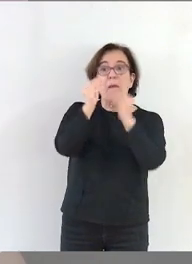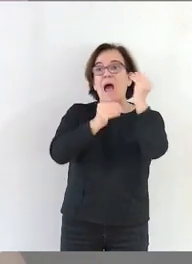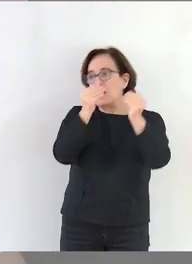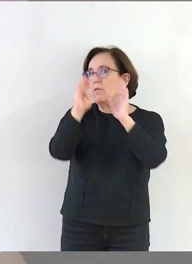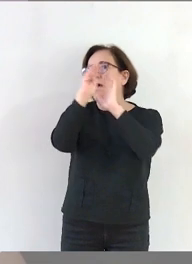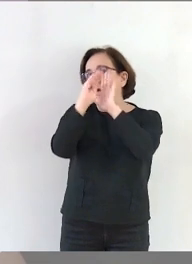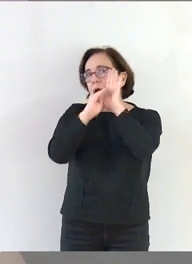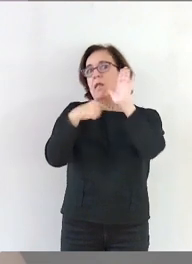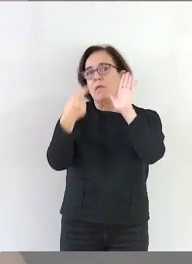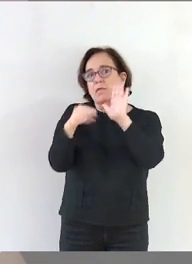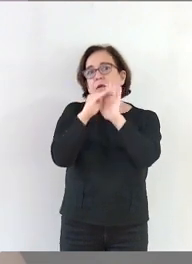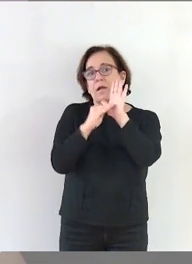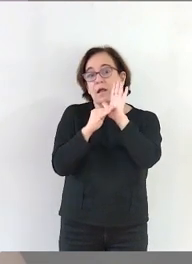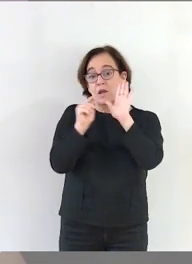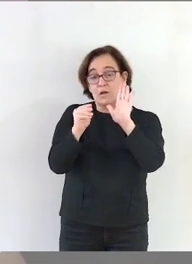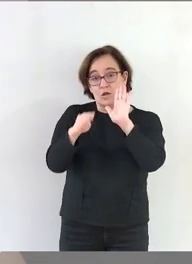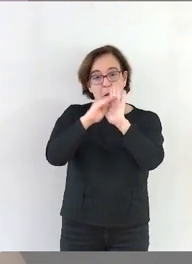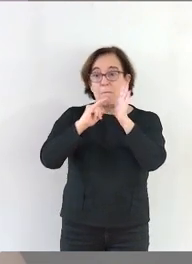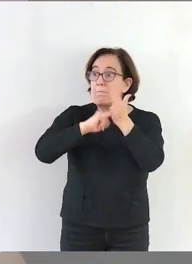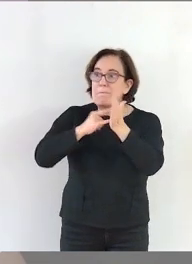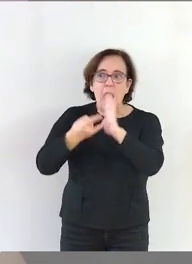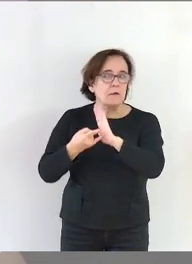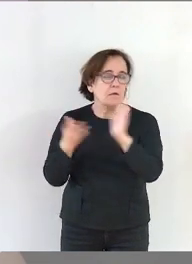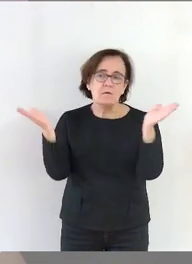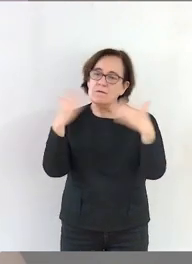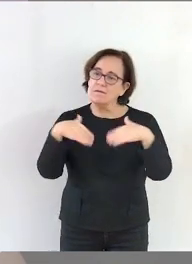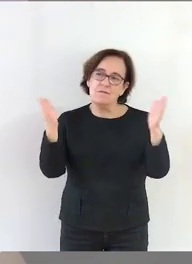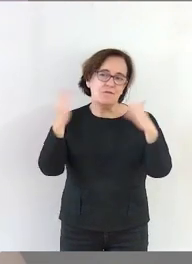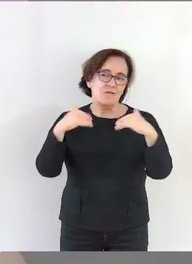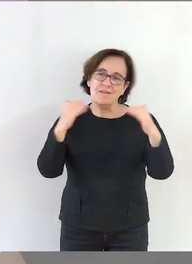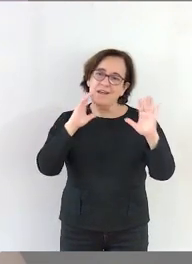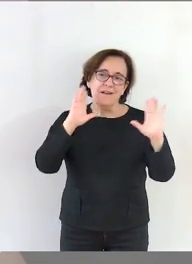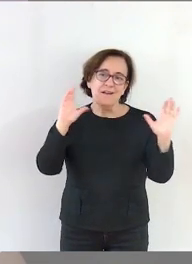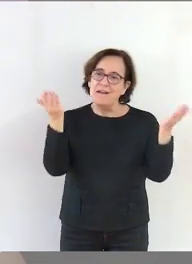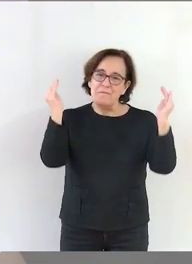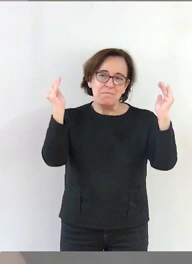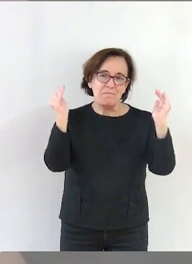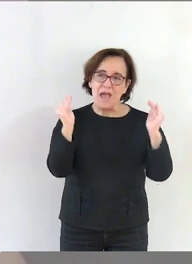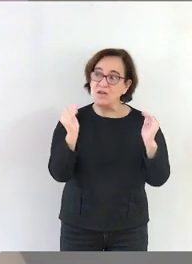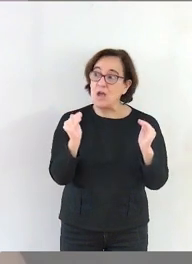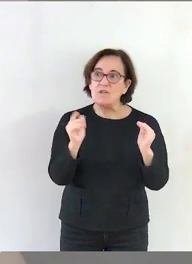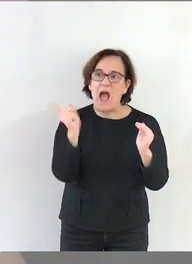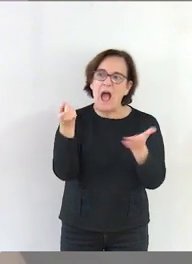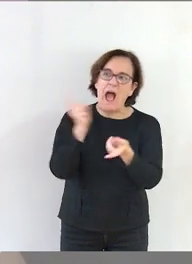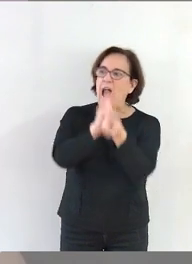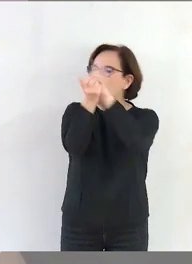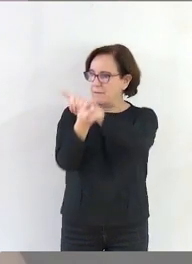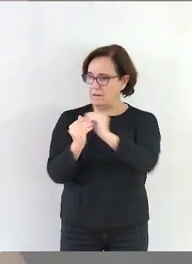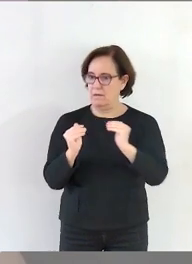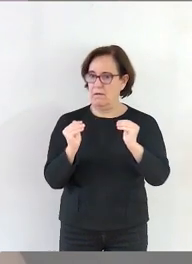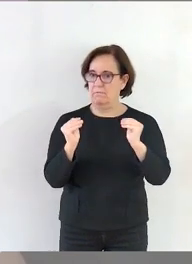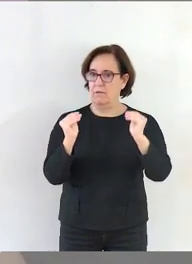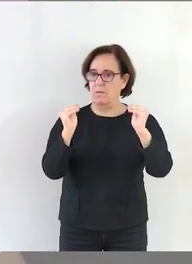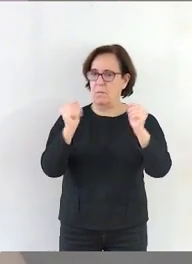países productores en sus planes no está reducir sino todo lo contrario siguen aumentando la producción de